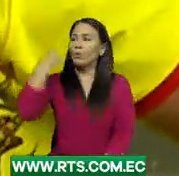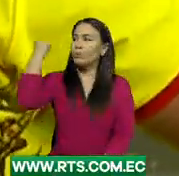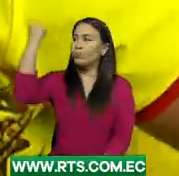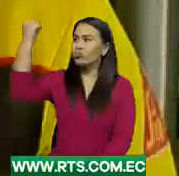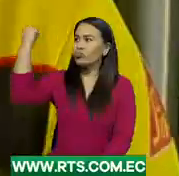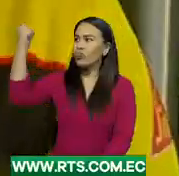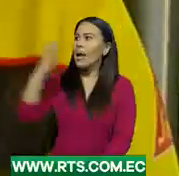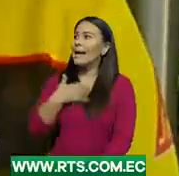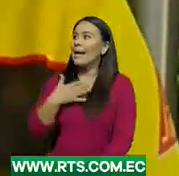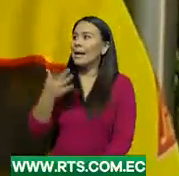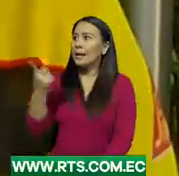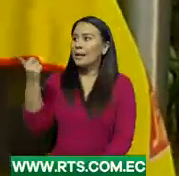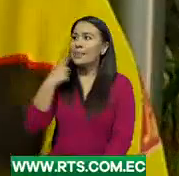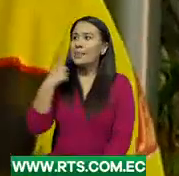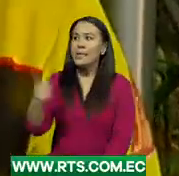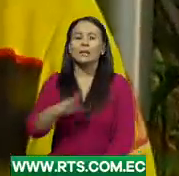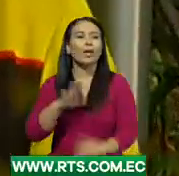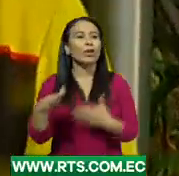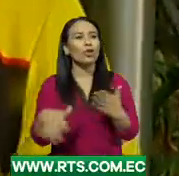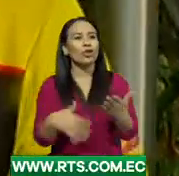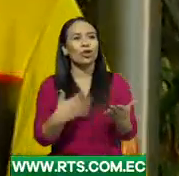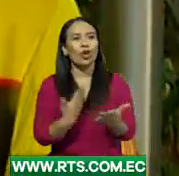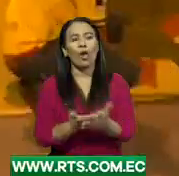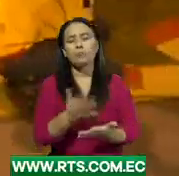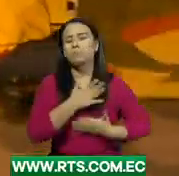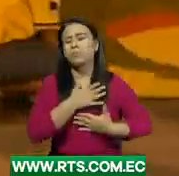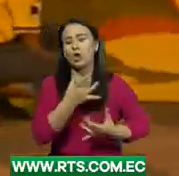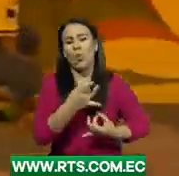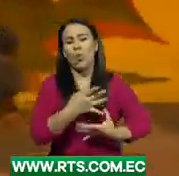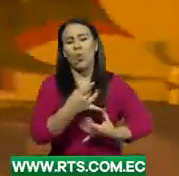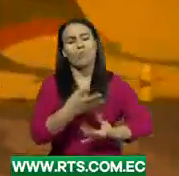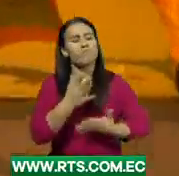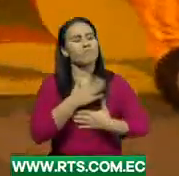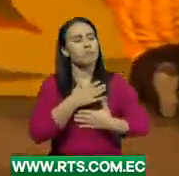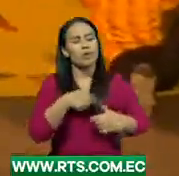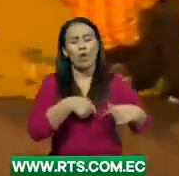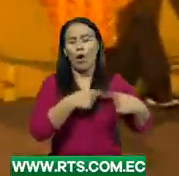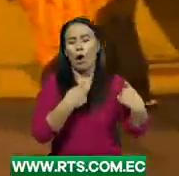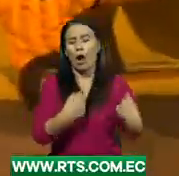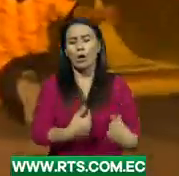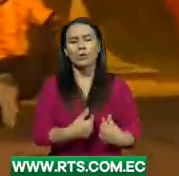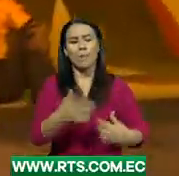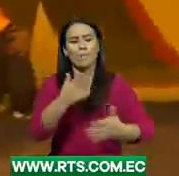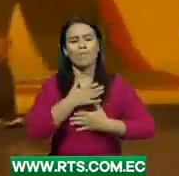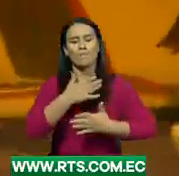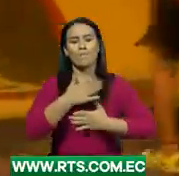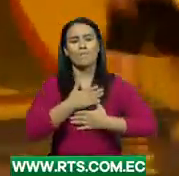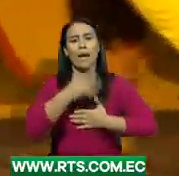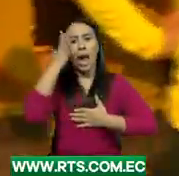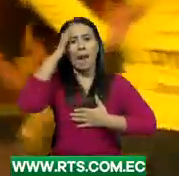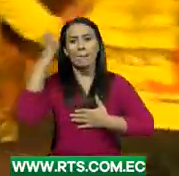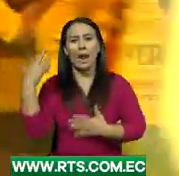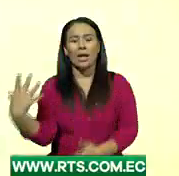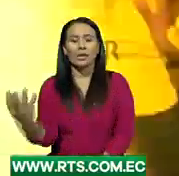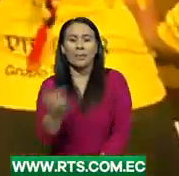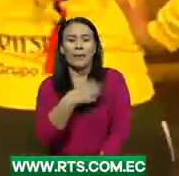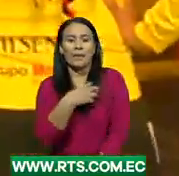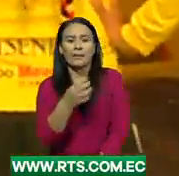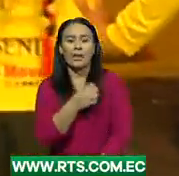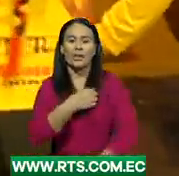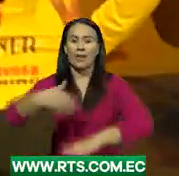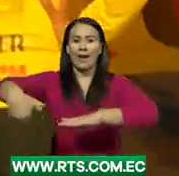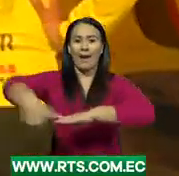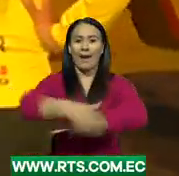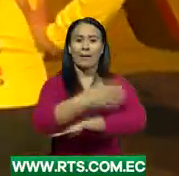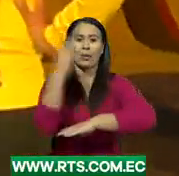equipo. Eso podía explicar en una sola palabra, un sentimiento. La avenida 9 de octubre, las calles Tungurahua, Carchi,